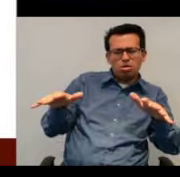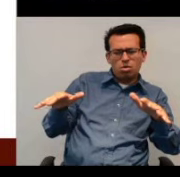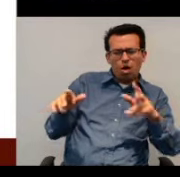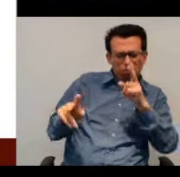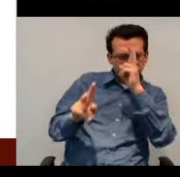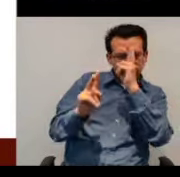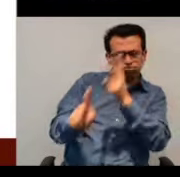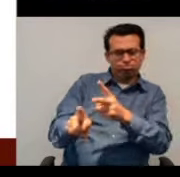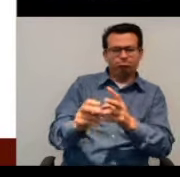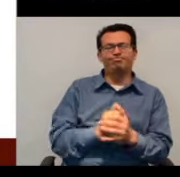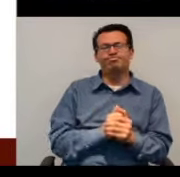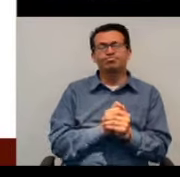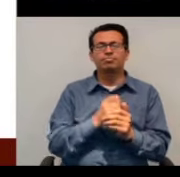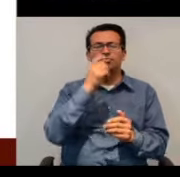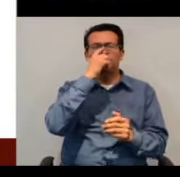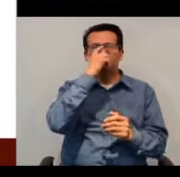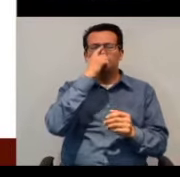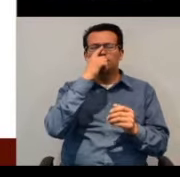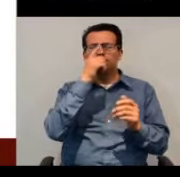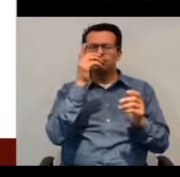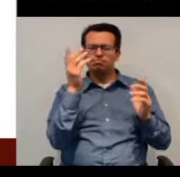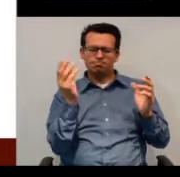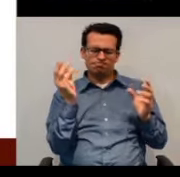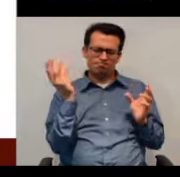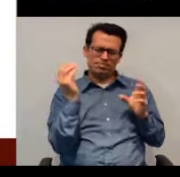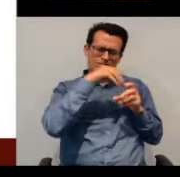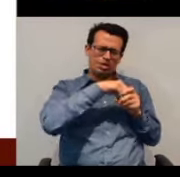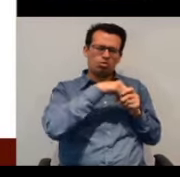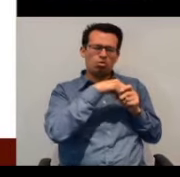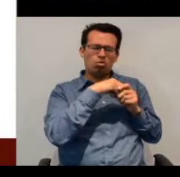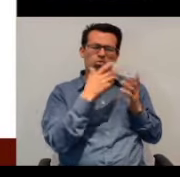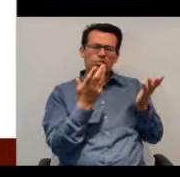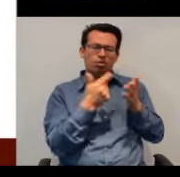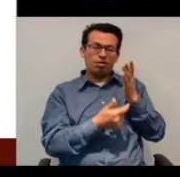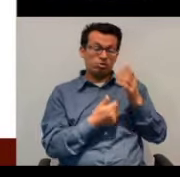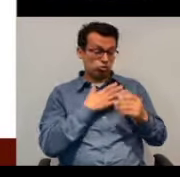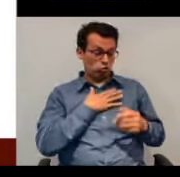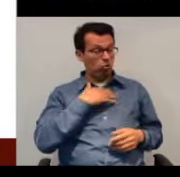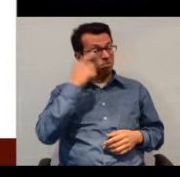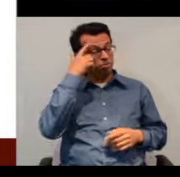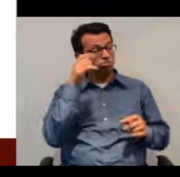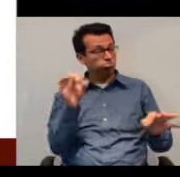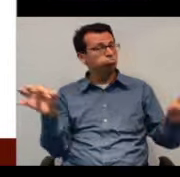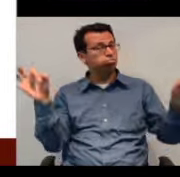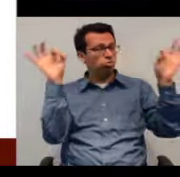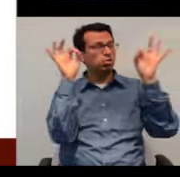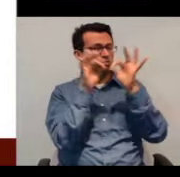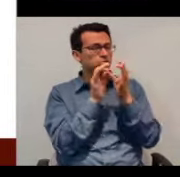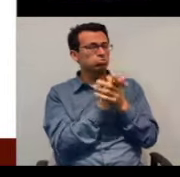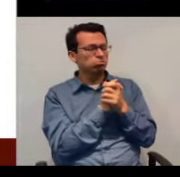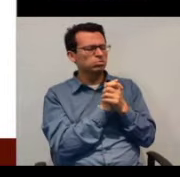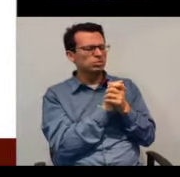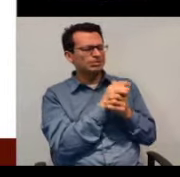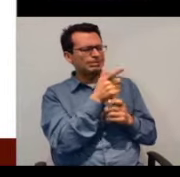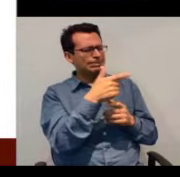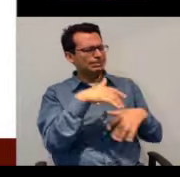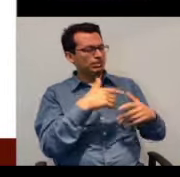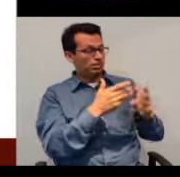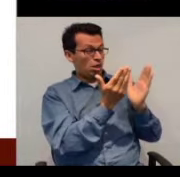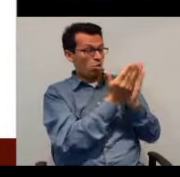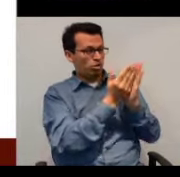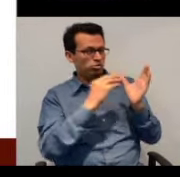vital y que le da todo su sentido a la educación inclusiva, y es el hecho de formar mejores seres humanos. Creo que